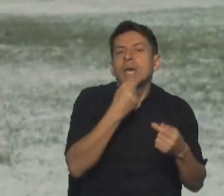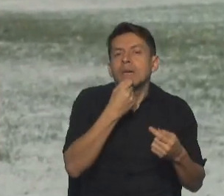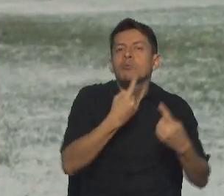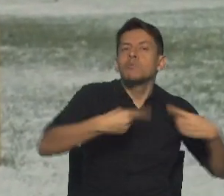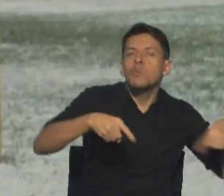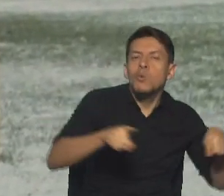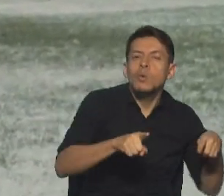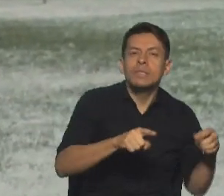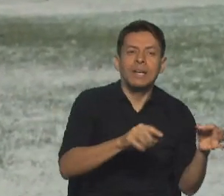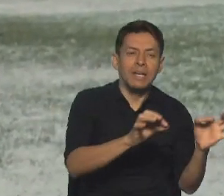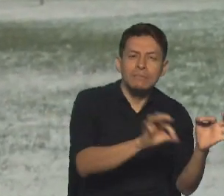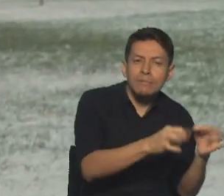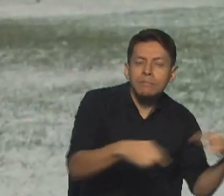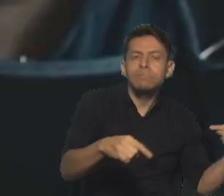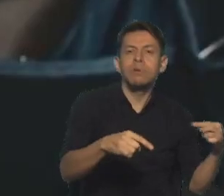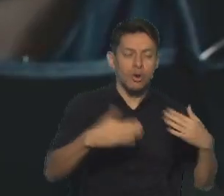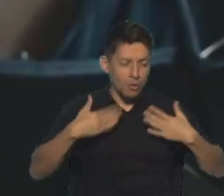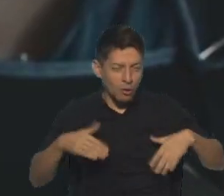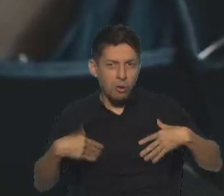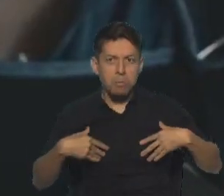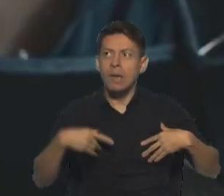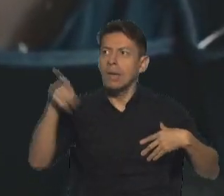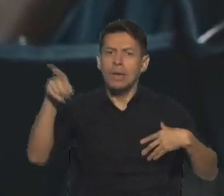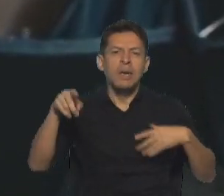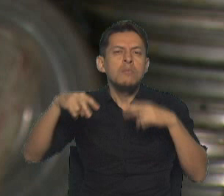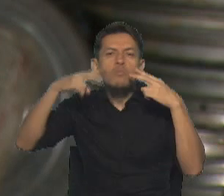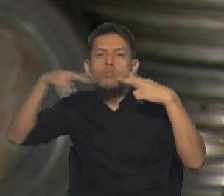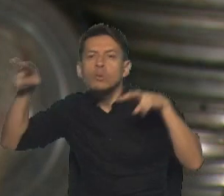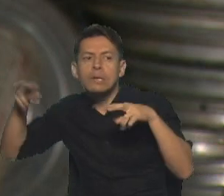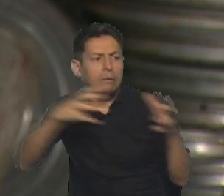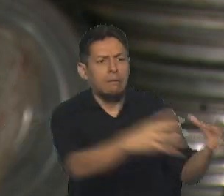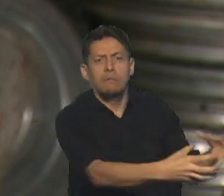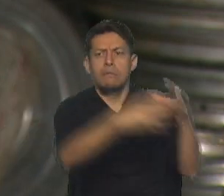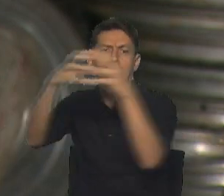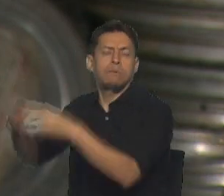ropa, porque ellos, desde este lugar del paternalismo, nosotros protegemos para que eso